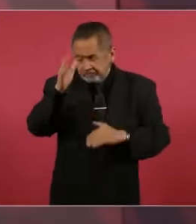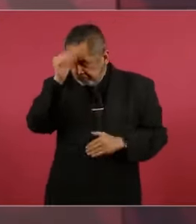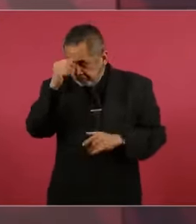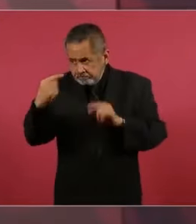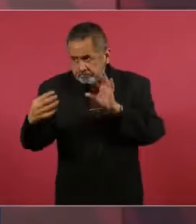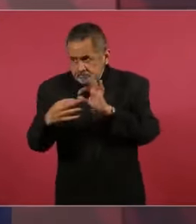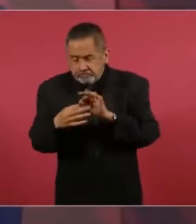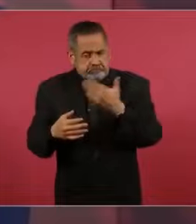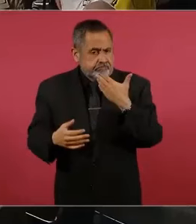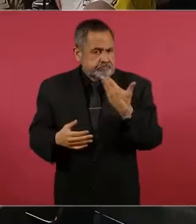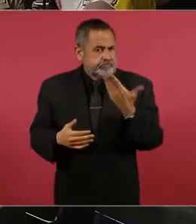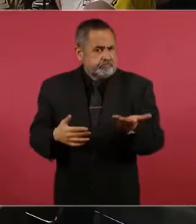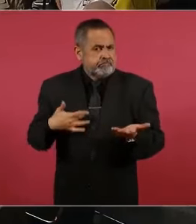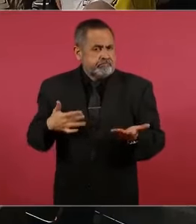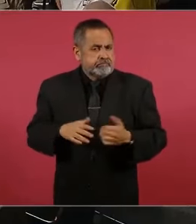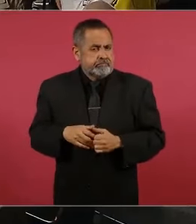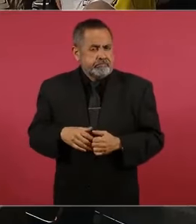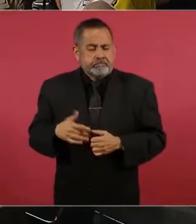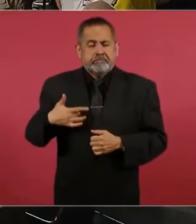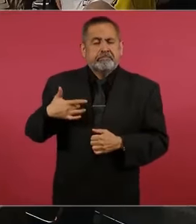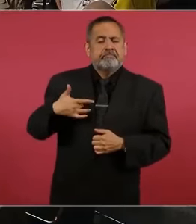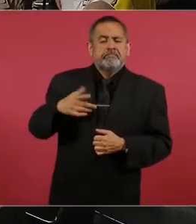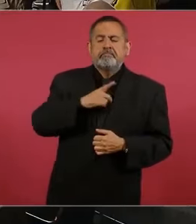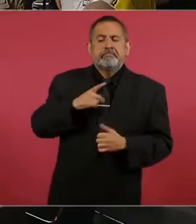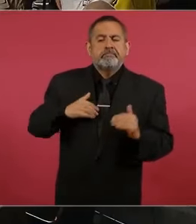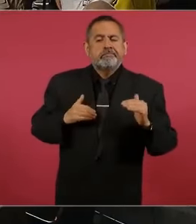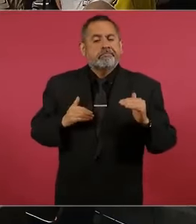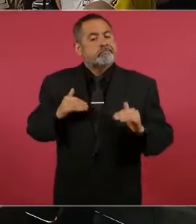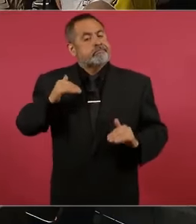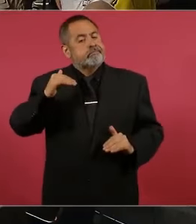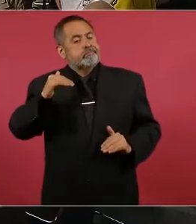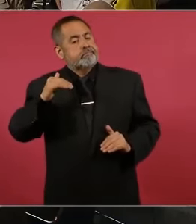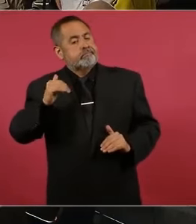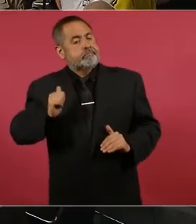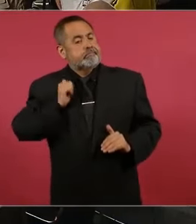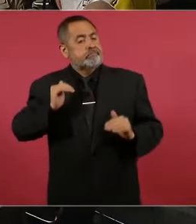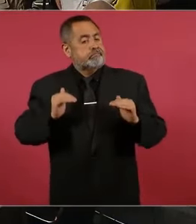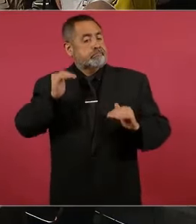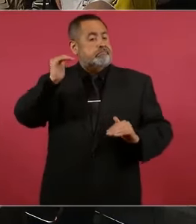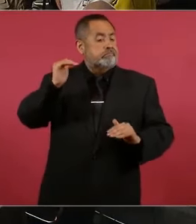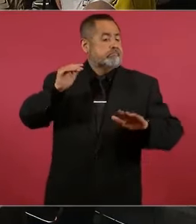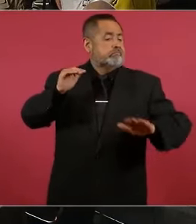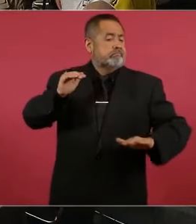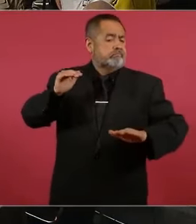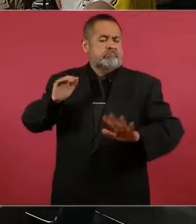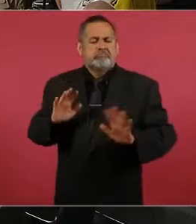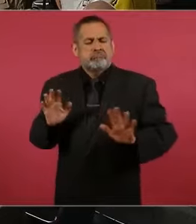de que nadie debe sentirse superior